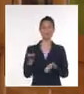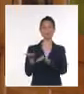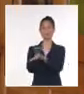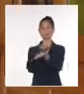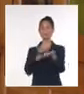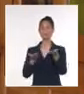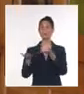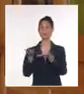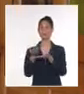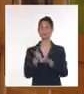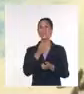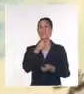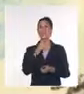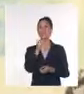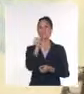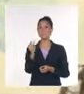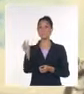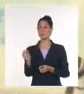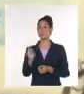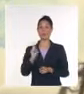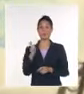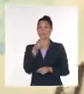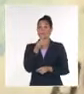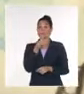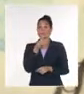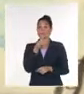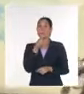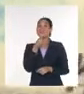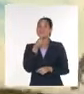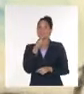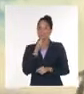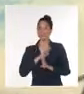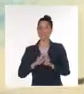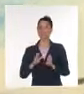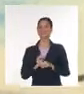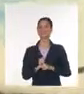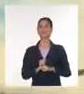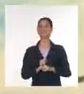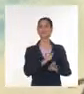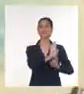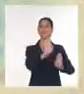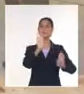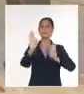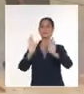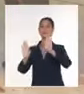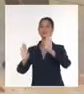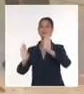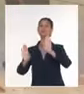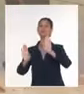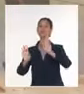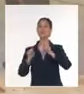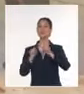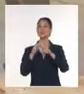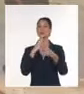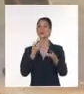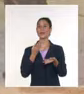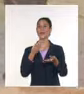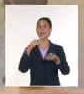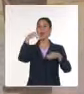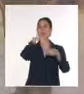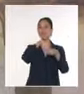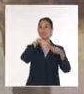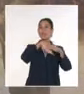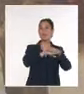mayoría son muy mayores. La colección no forma parte de una exposición permanente. Se guarda en la biblioteca